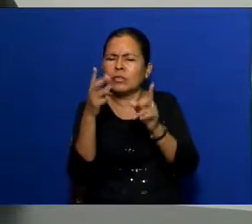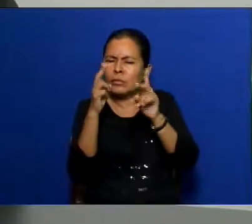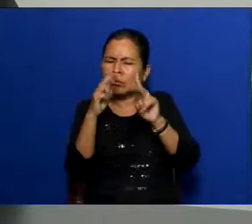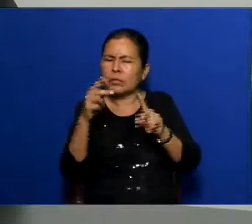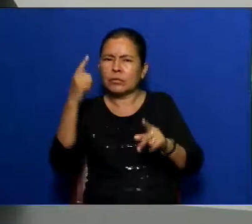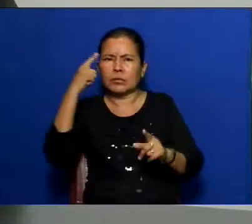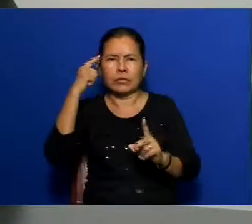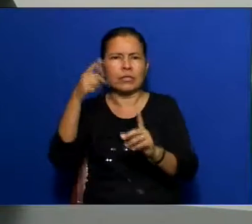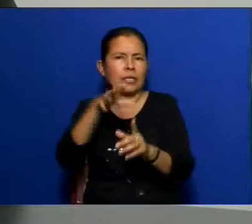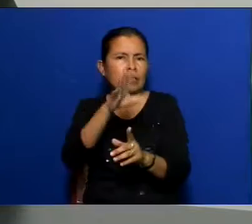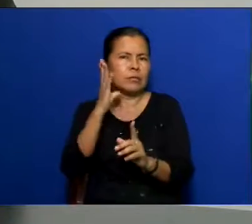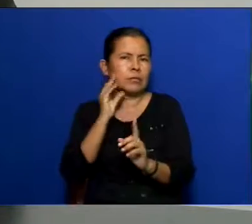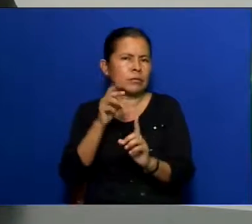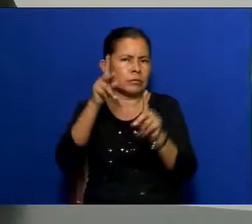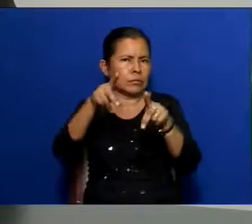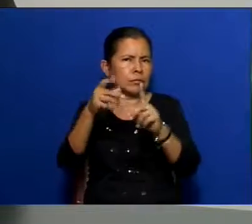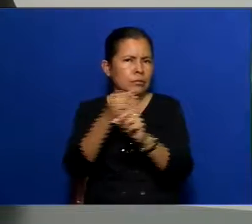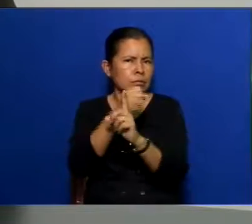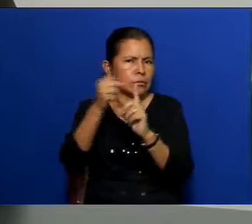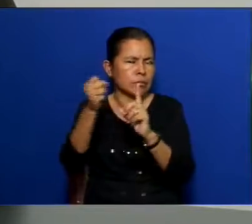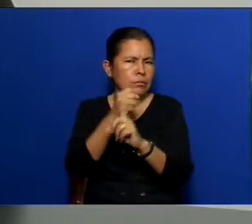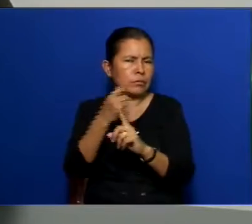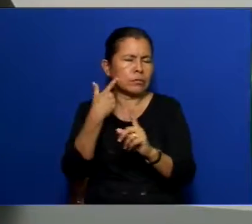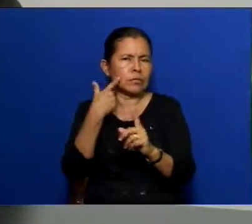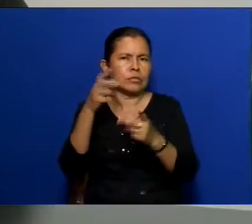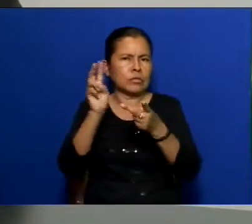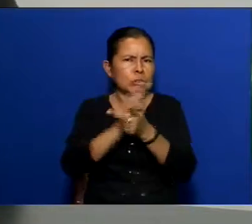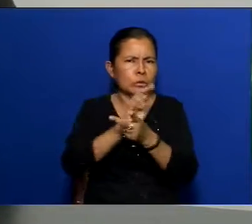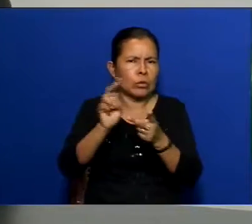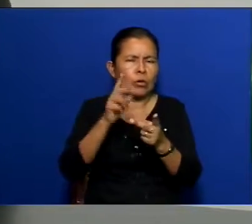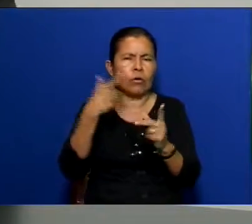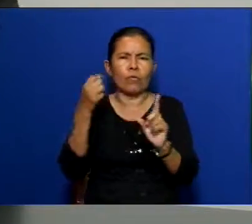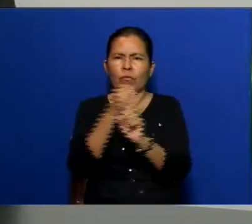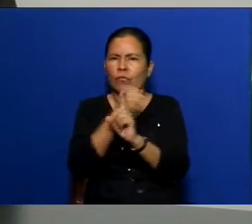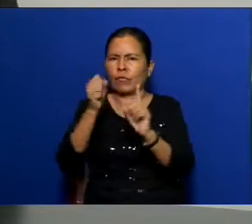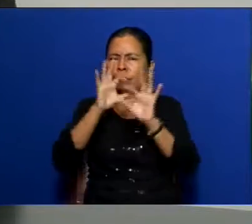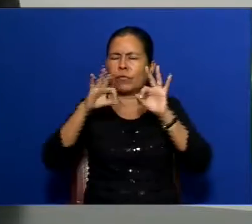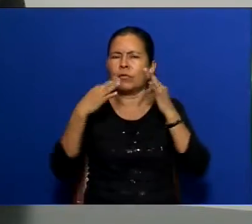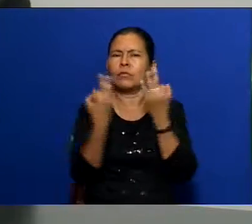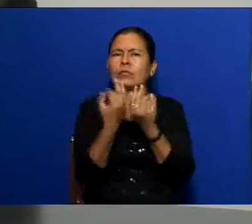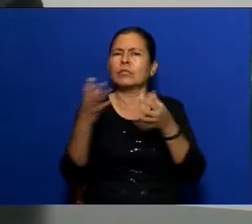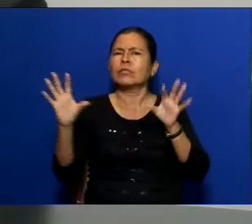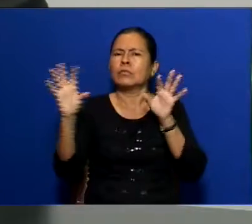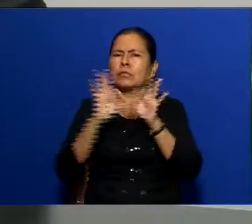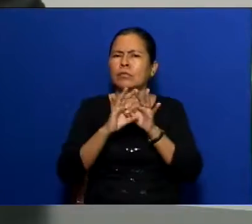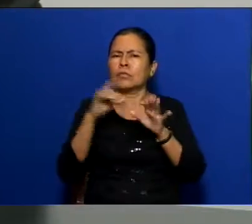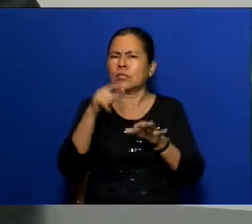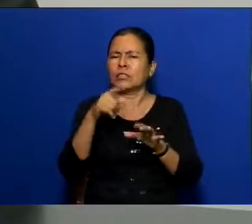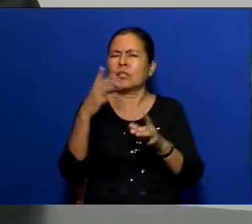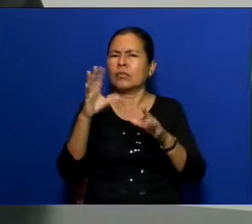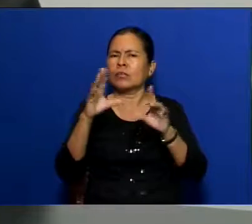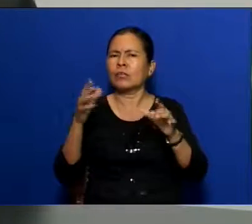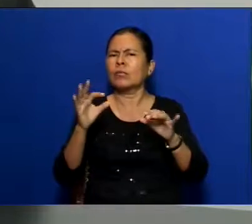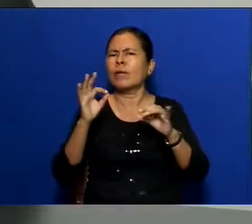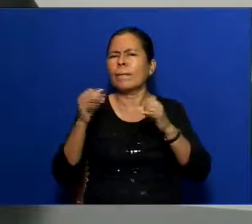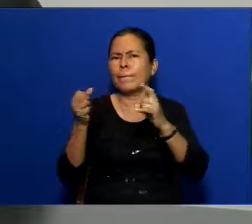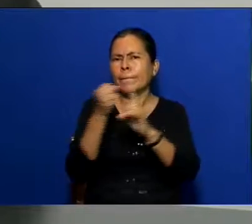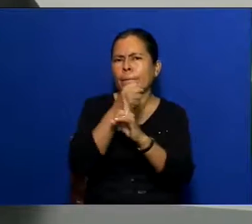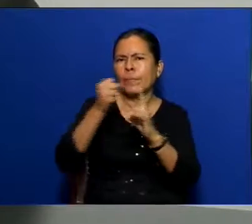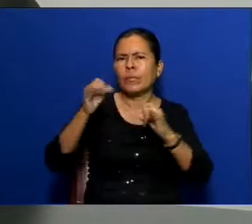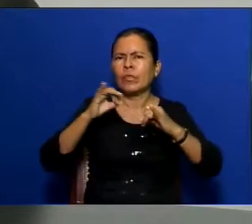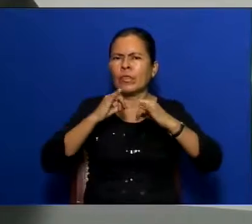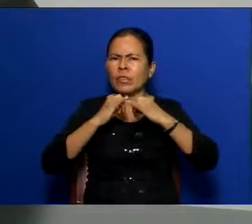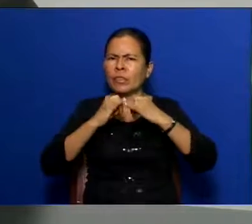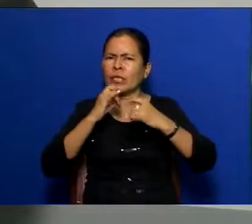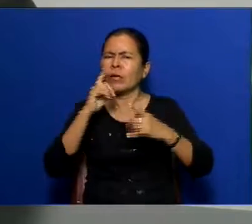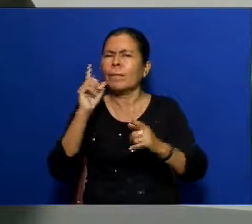de violencia sexual y a las víctimas de violencia intrafamiliar, que caen dentro del contexto de lo que es la violencia de género. Y somos